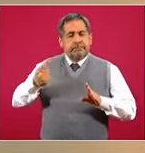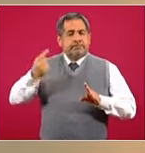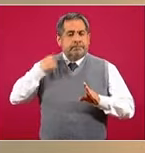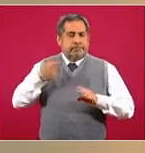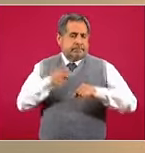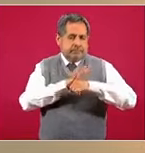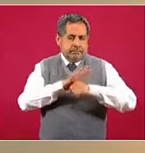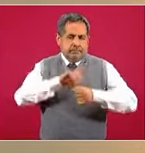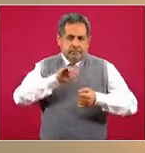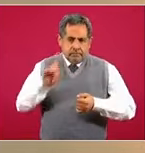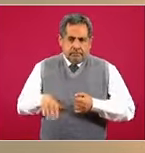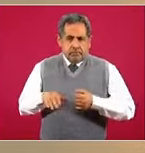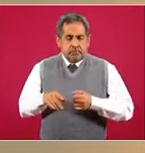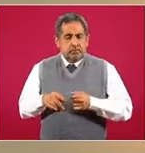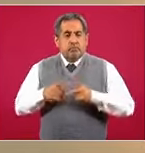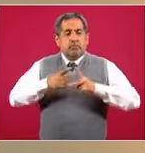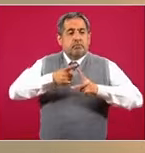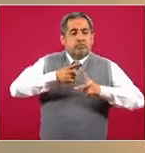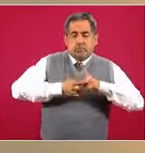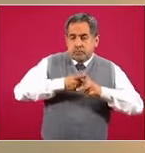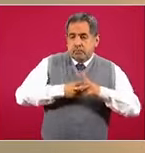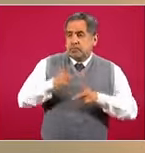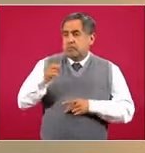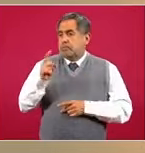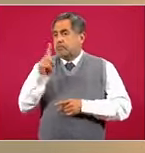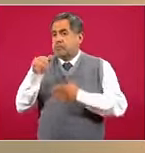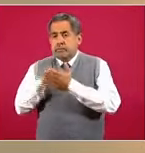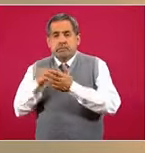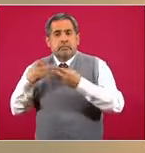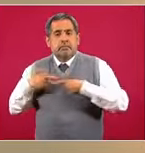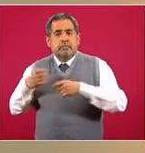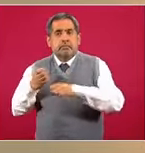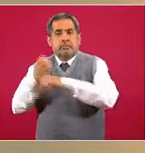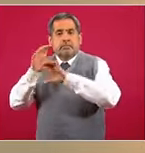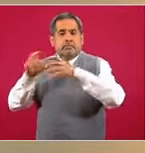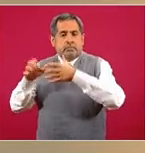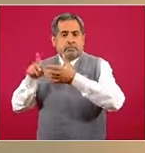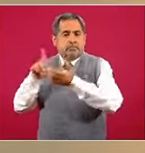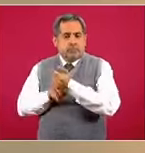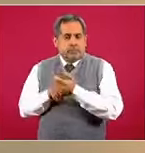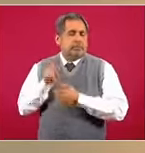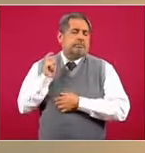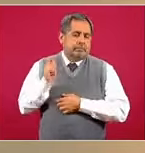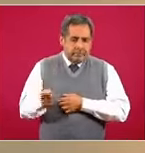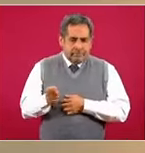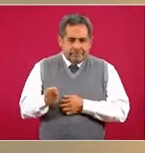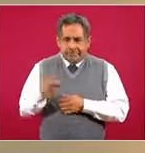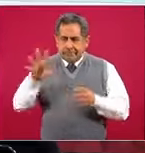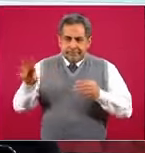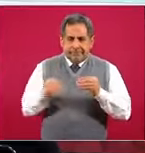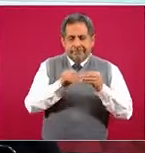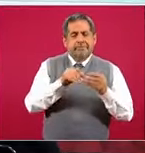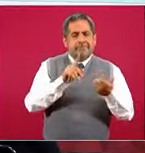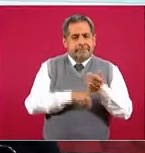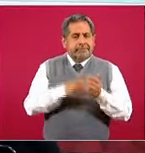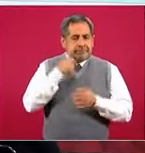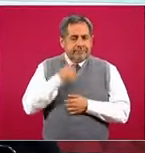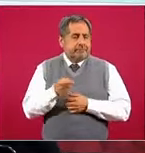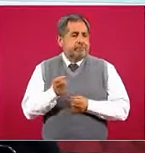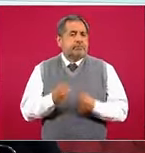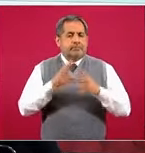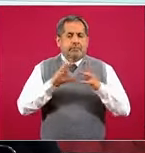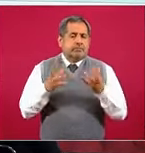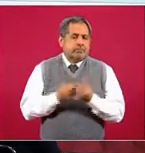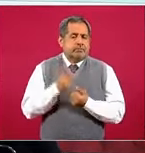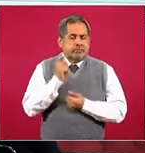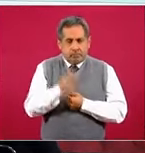por COVID dividido entre la población de ese estado multiplicado por 100,000 para tener un